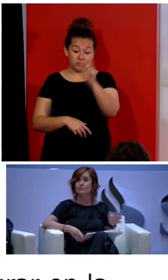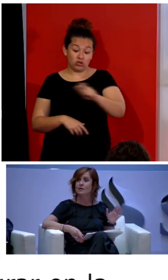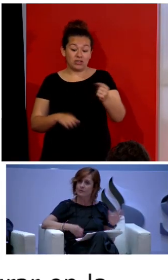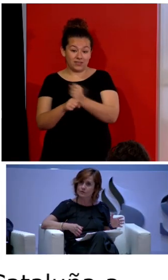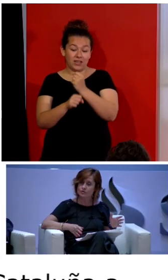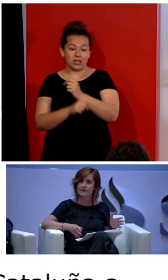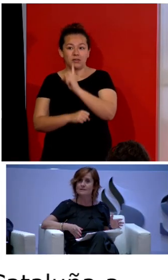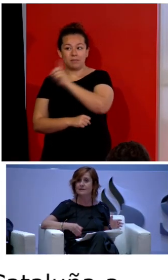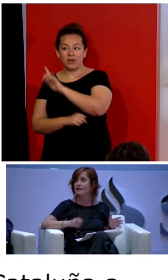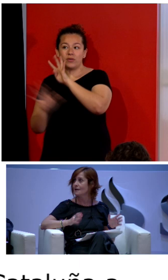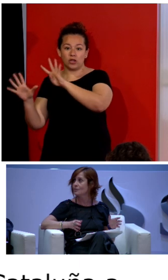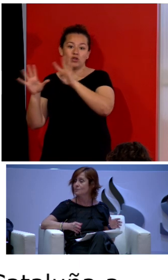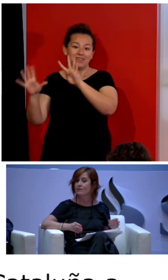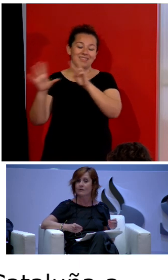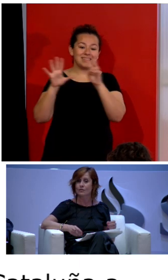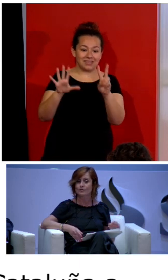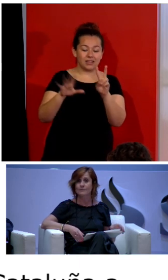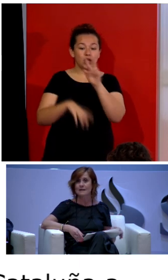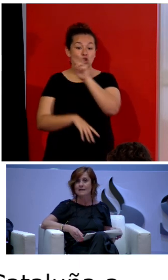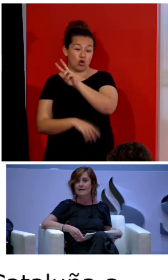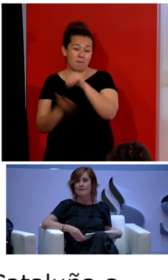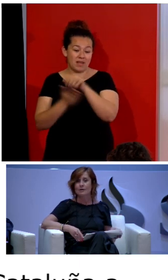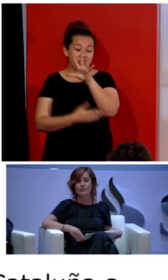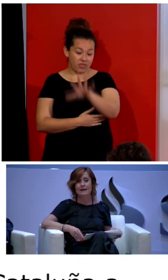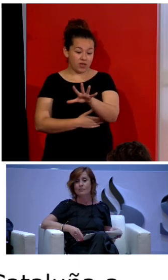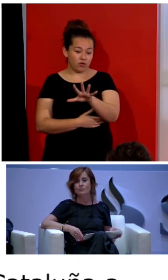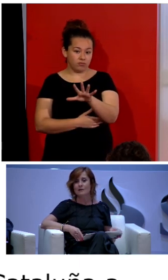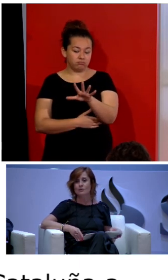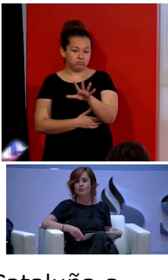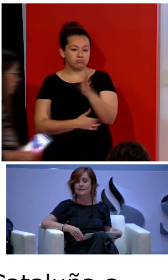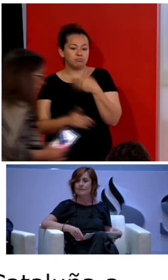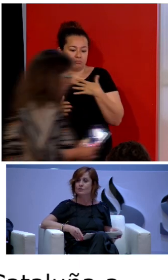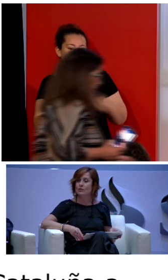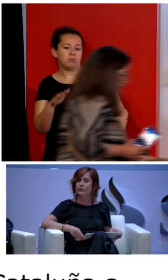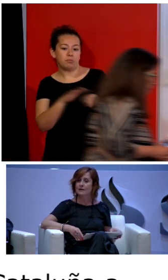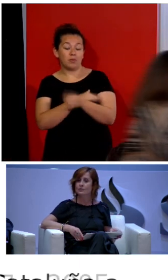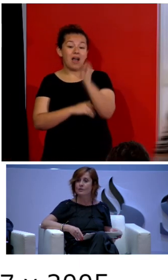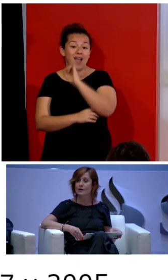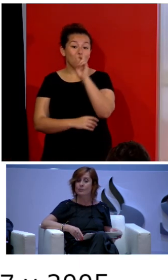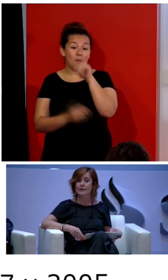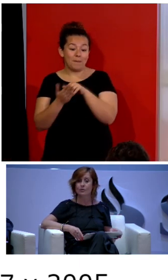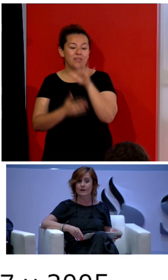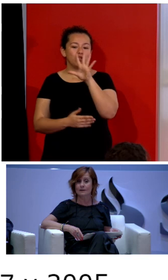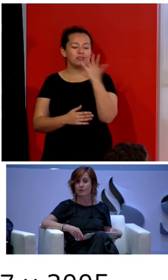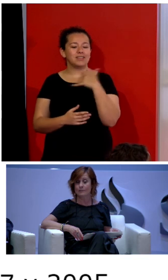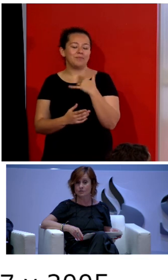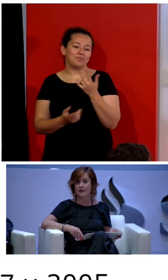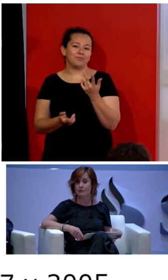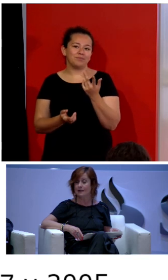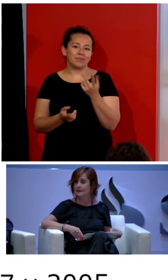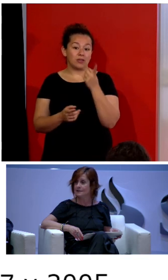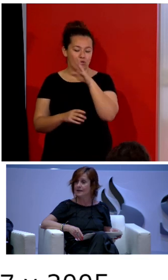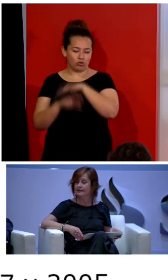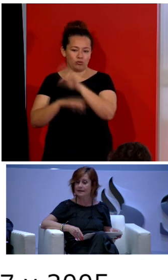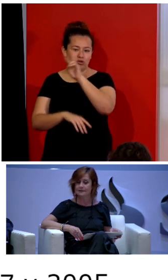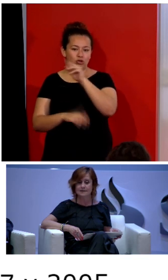años 1997 y 2005. Pero hacia el año 2002 estábamos negociando el convenio colectivo del personal laboral